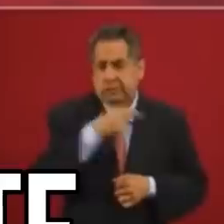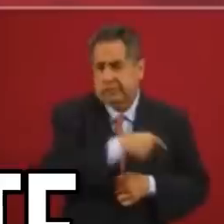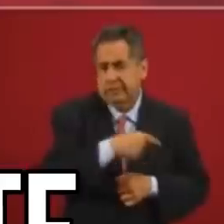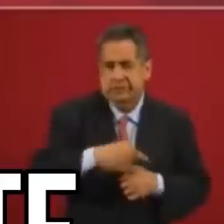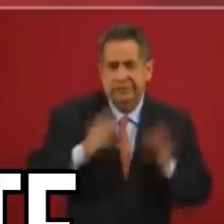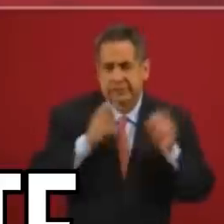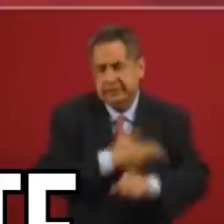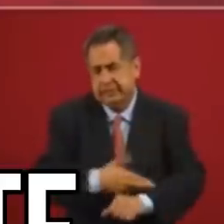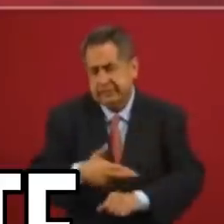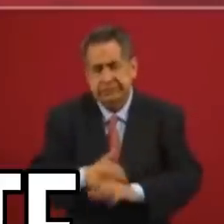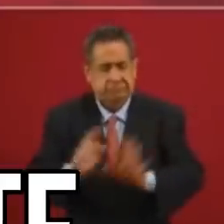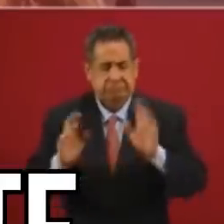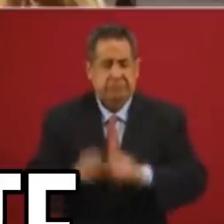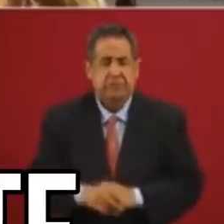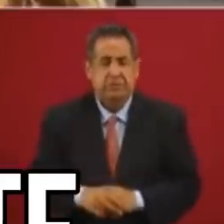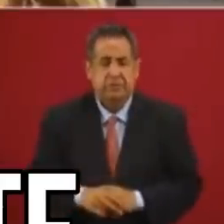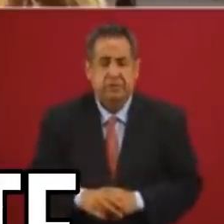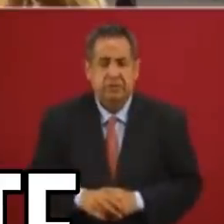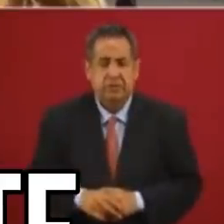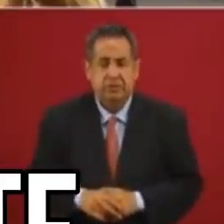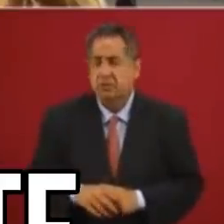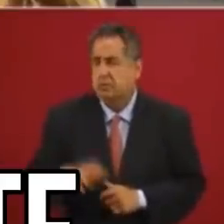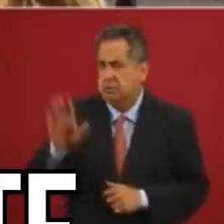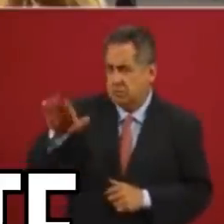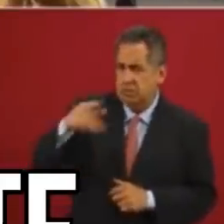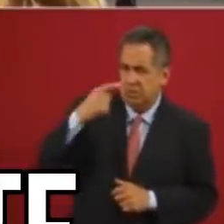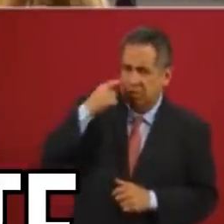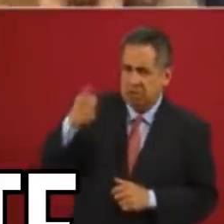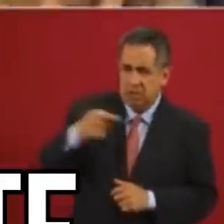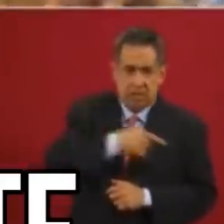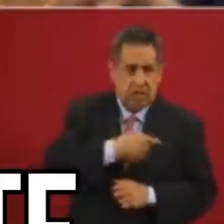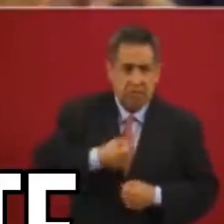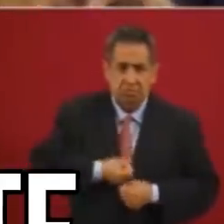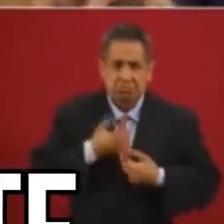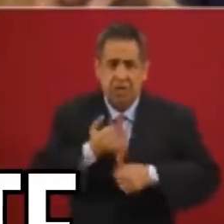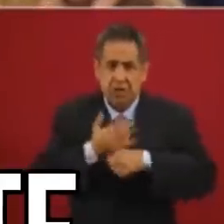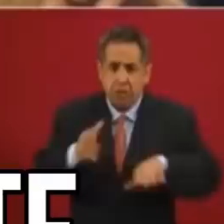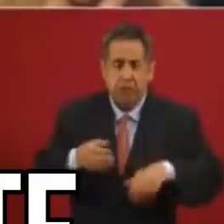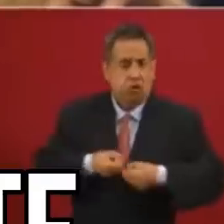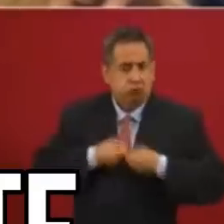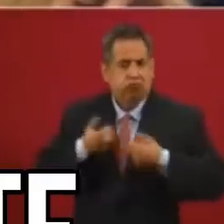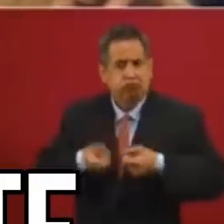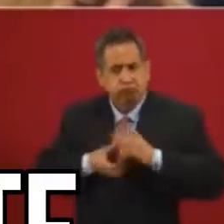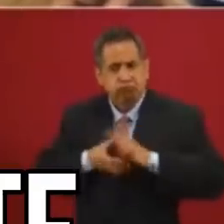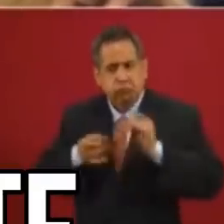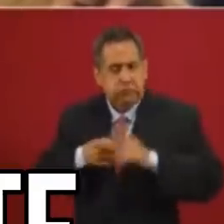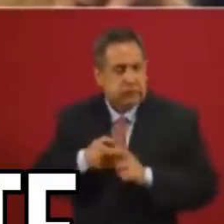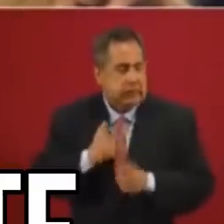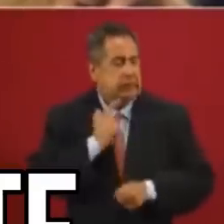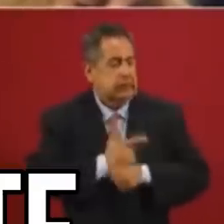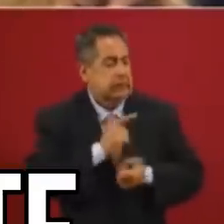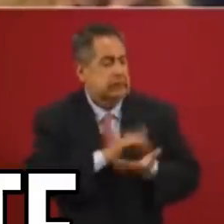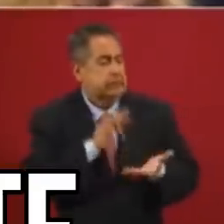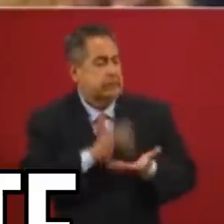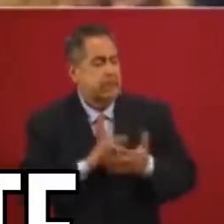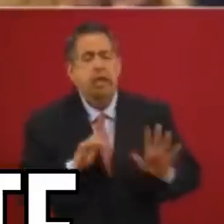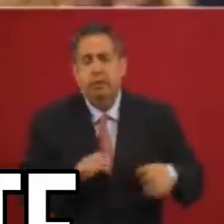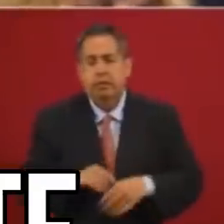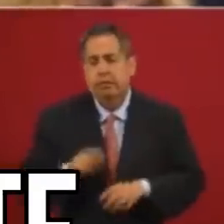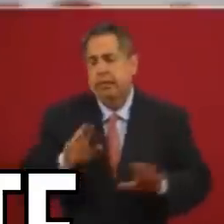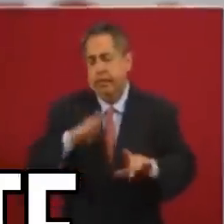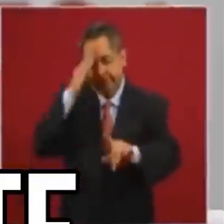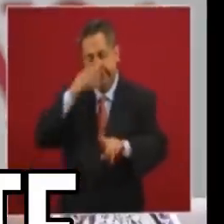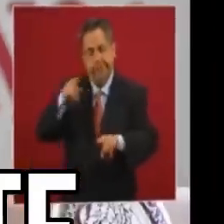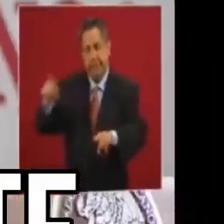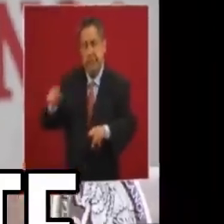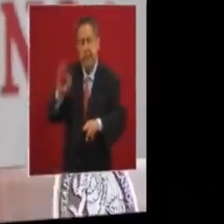este proceso. ¿Y si está proporcionando información que a ustedes les vaya dando norte para poder… Pues eso lo sabe